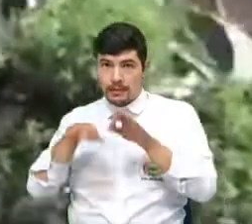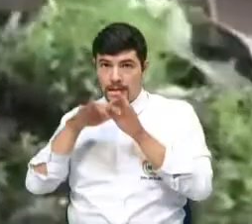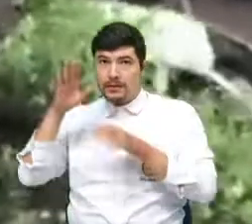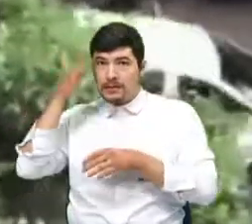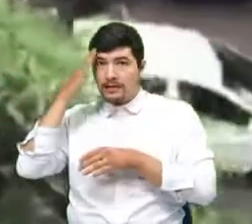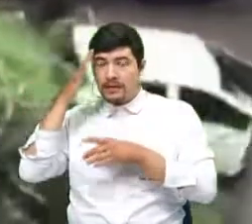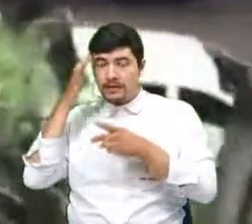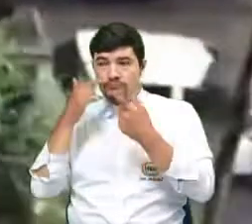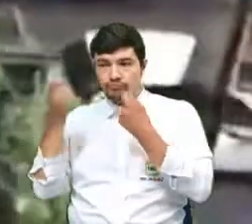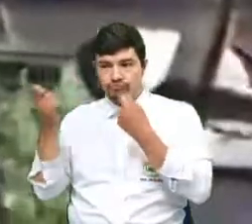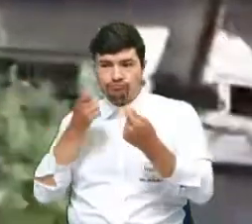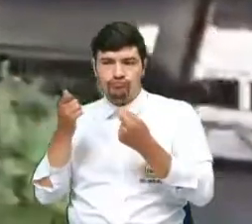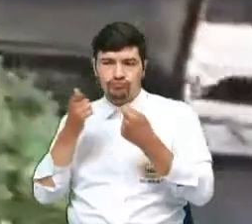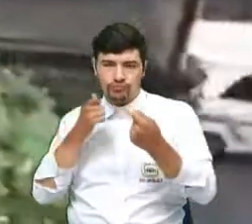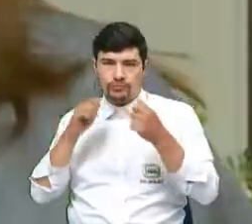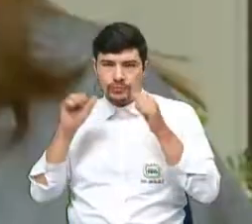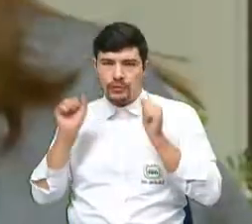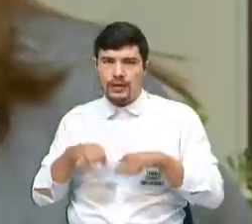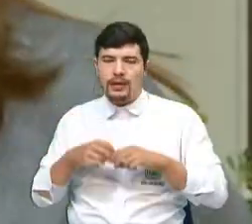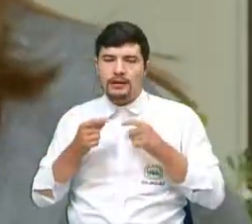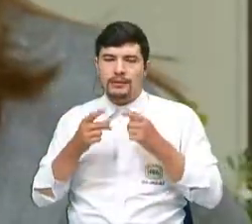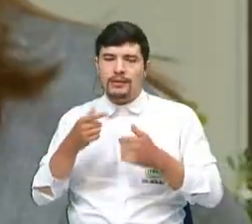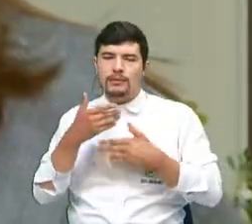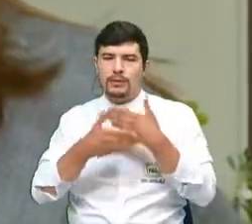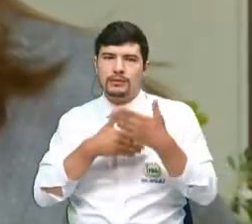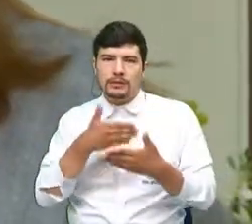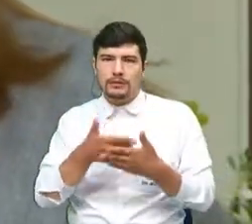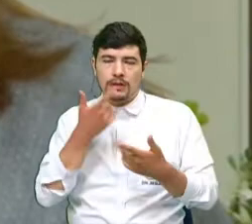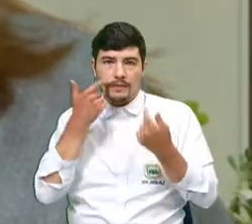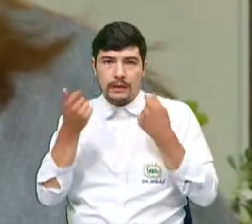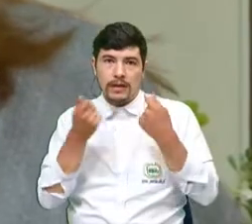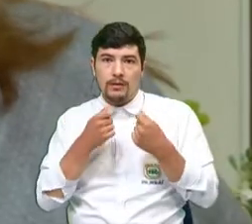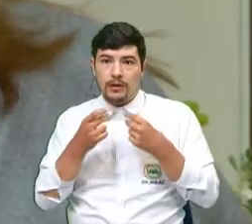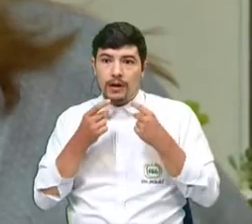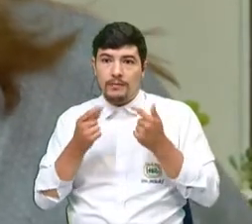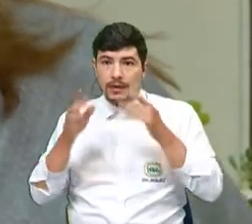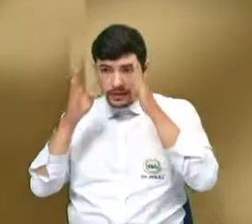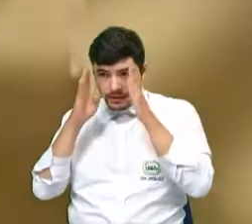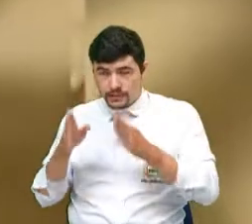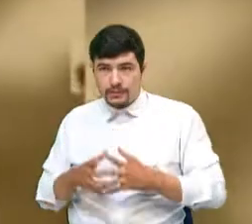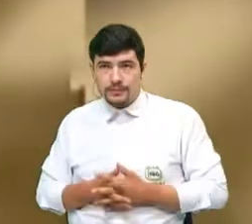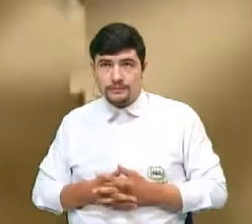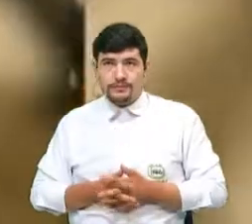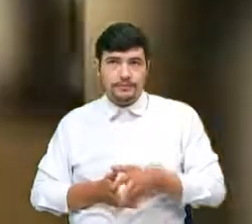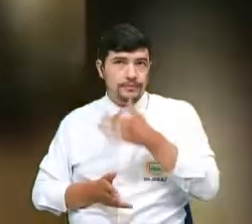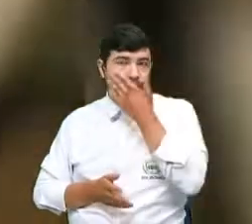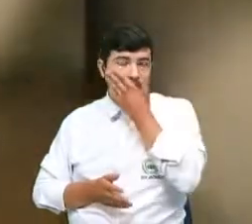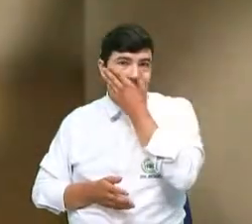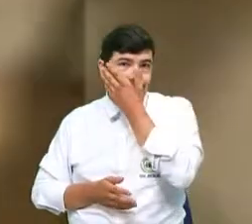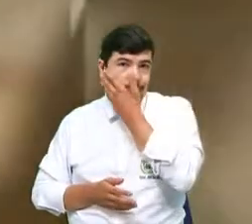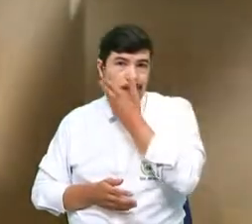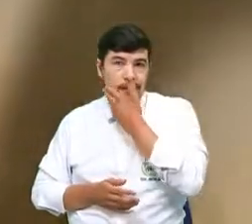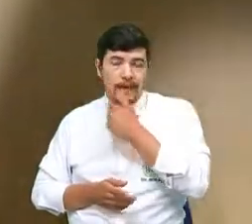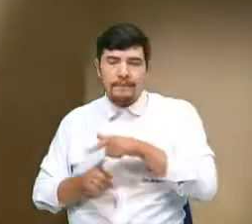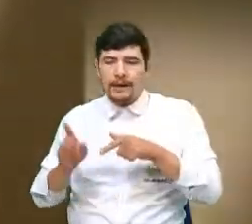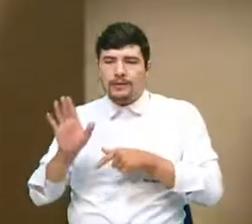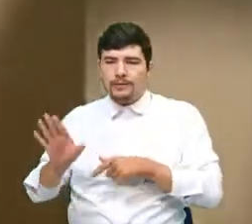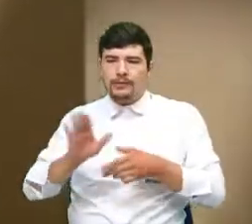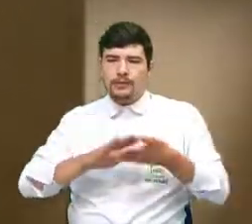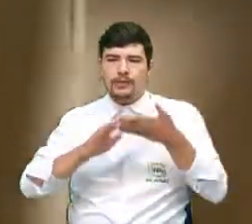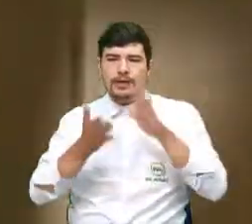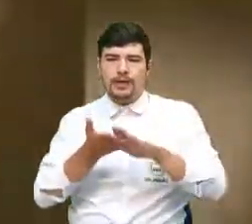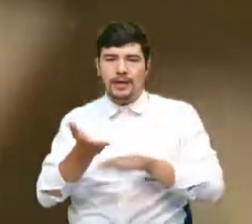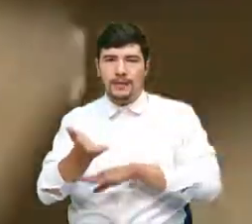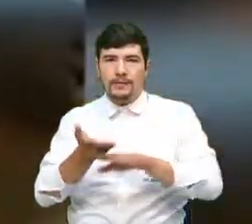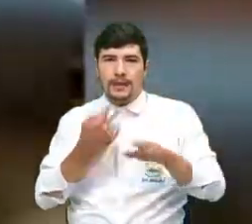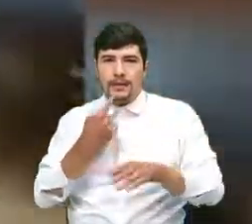que permita tener la prontitud y la accesibilidad inmediata en la atención. Sin embargo, lo que pide la comunidad es